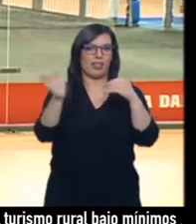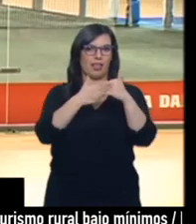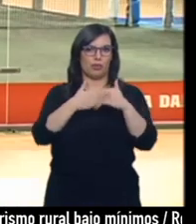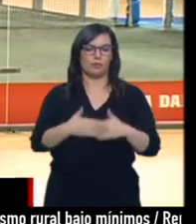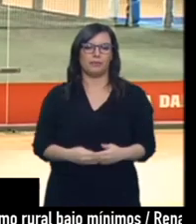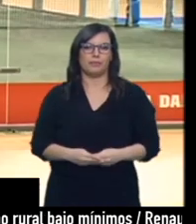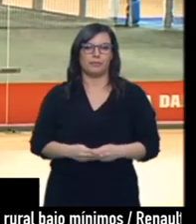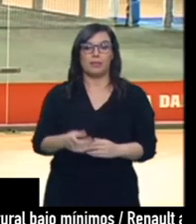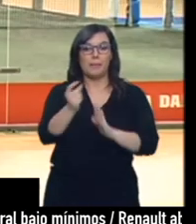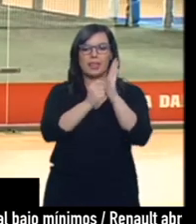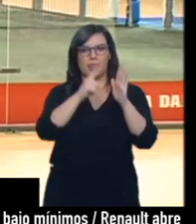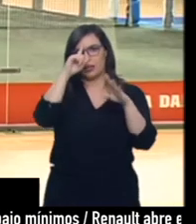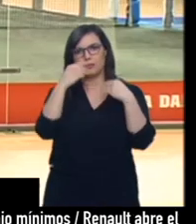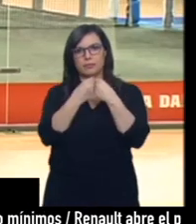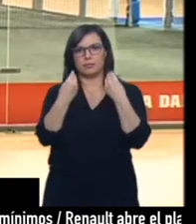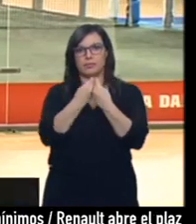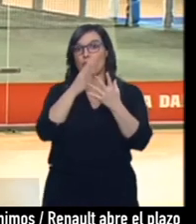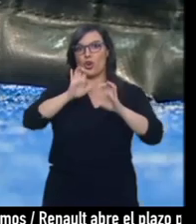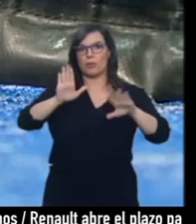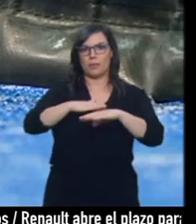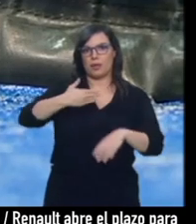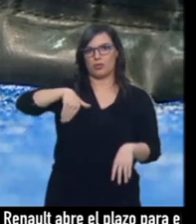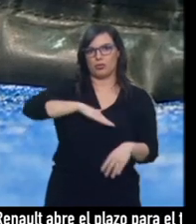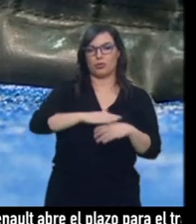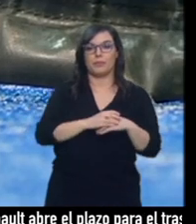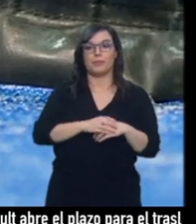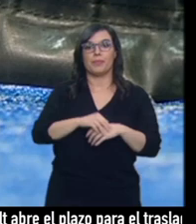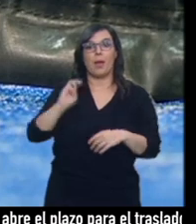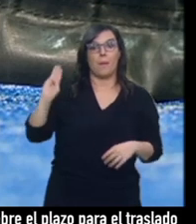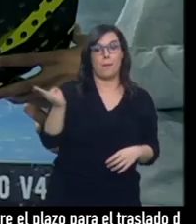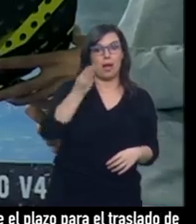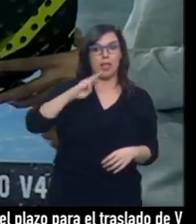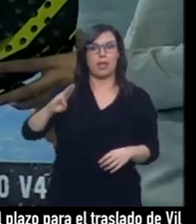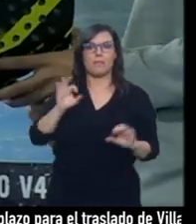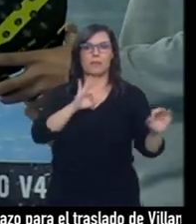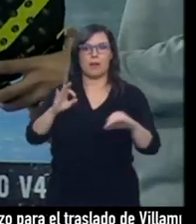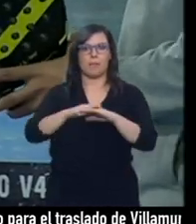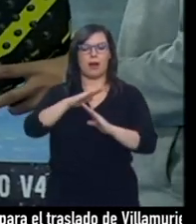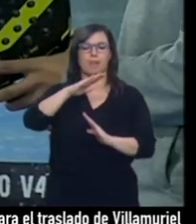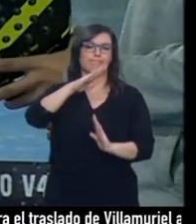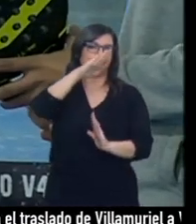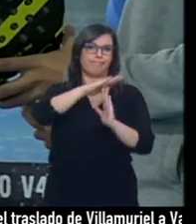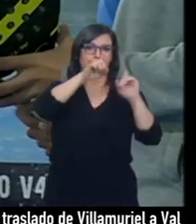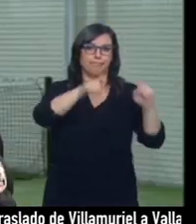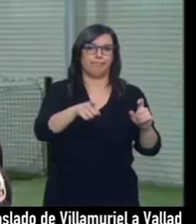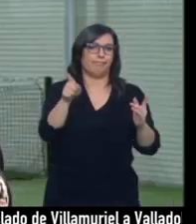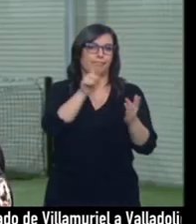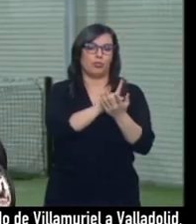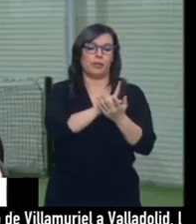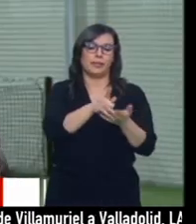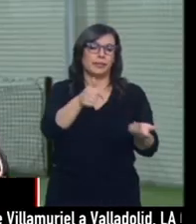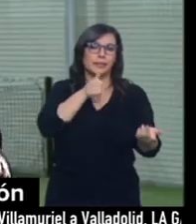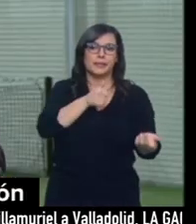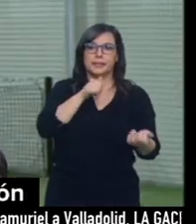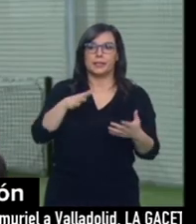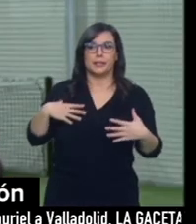medida incomprensible y terrible para nosotros. El pádel se prepara para volver a parar y lo hace con resignación y preocupación. Desesperación